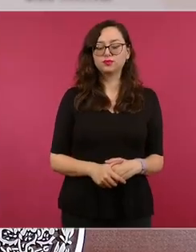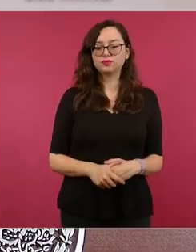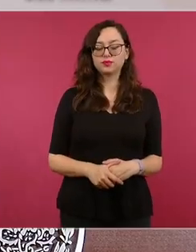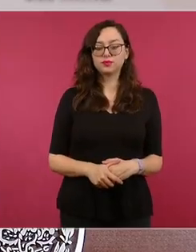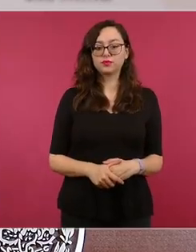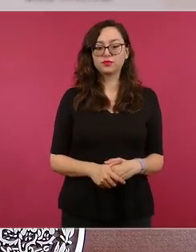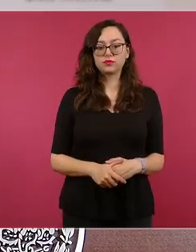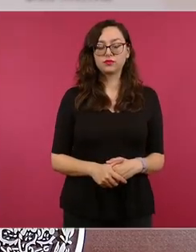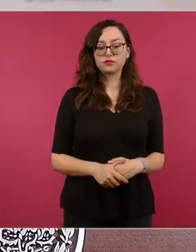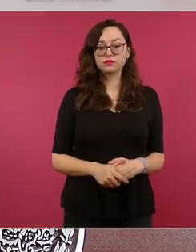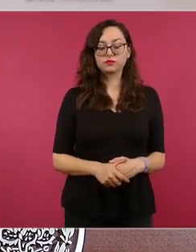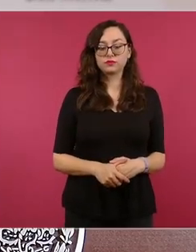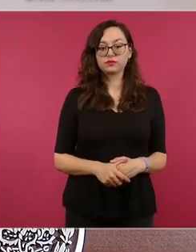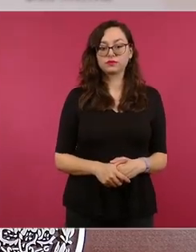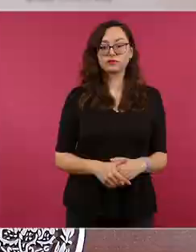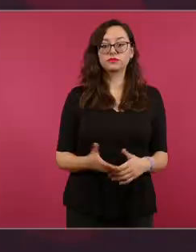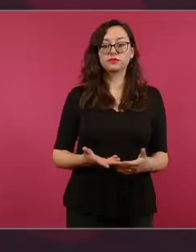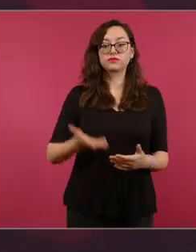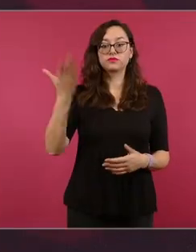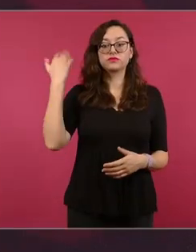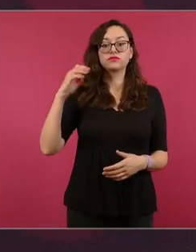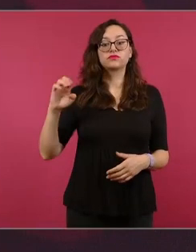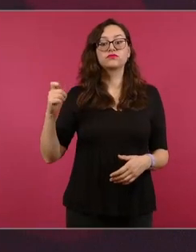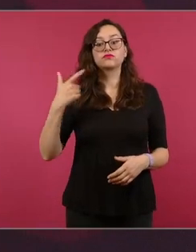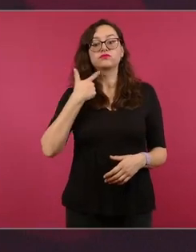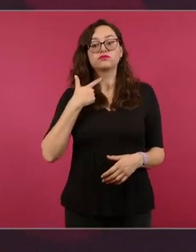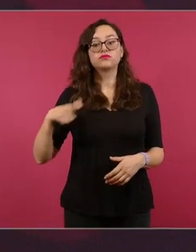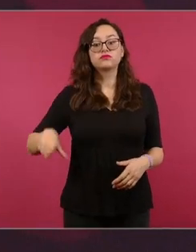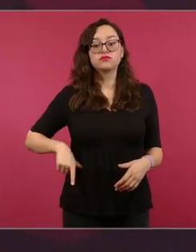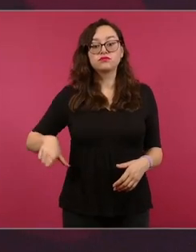que eran corruptos y que además